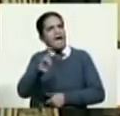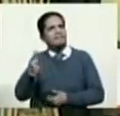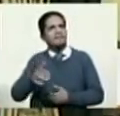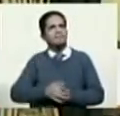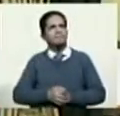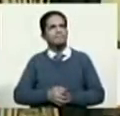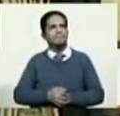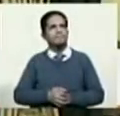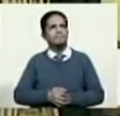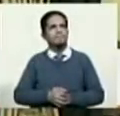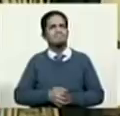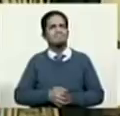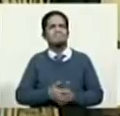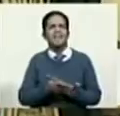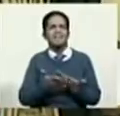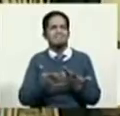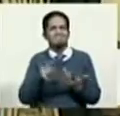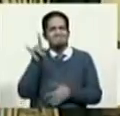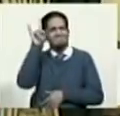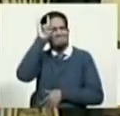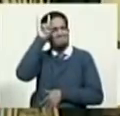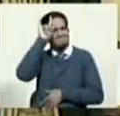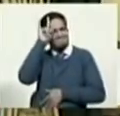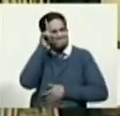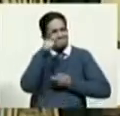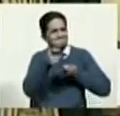Es un juego macabro, ¿ves? Macabro.